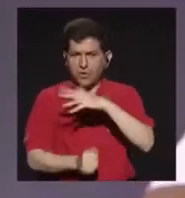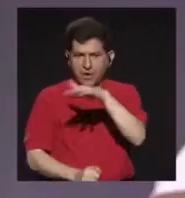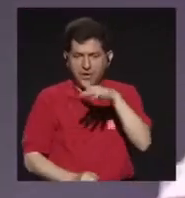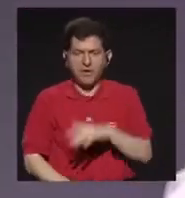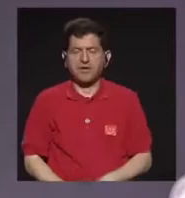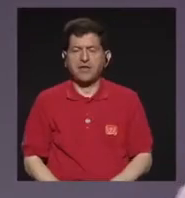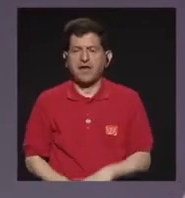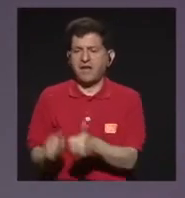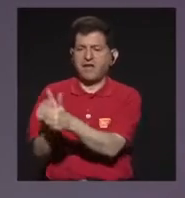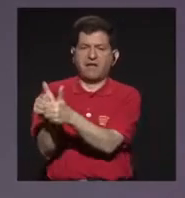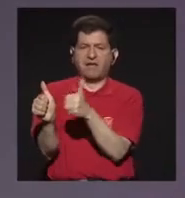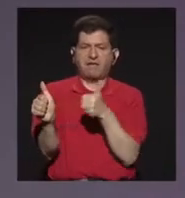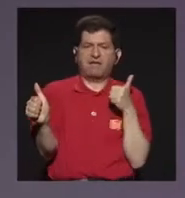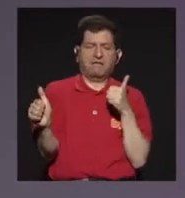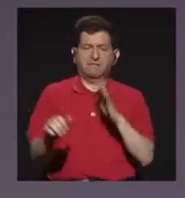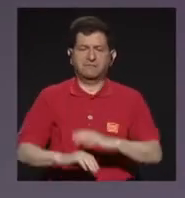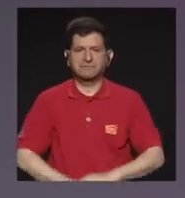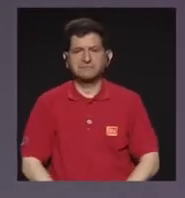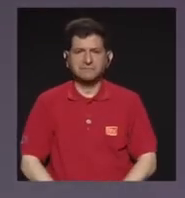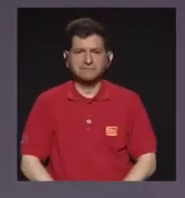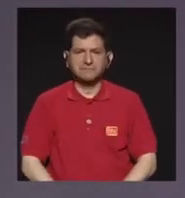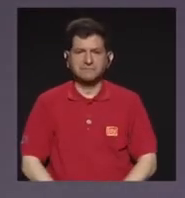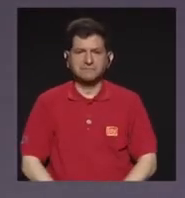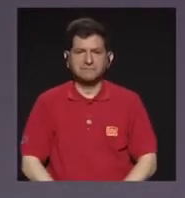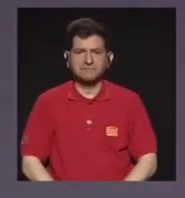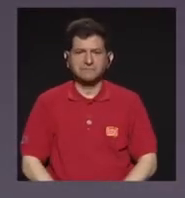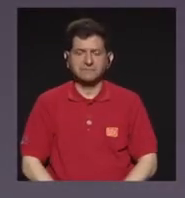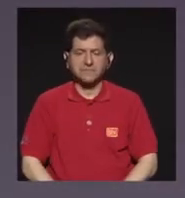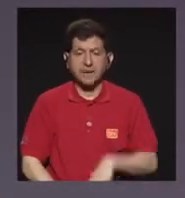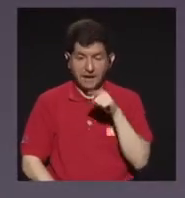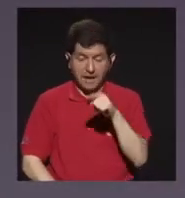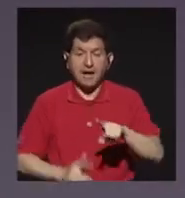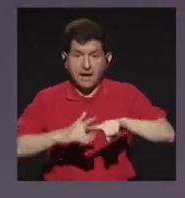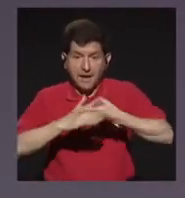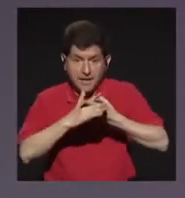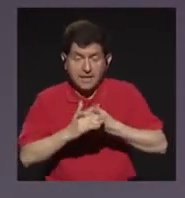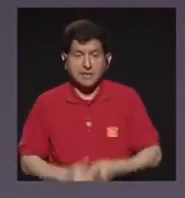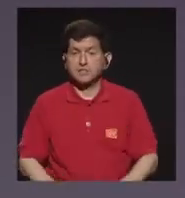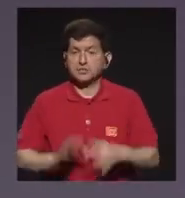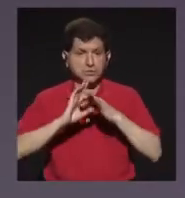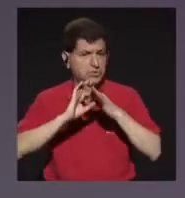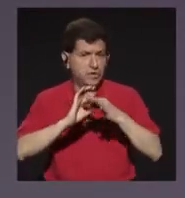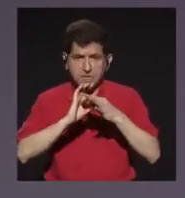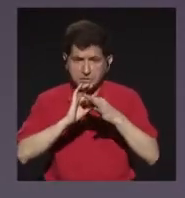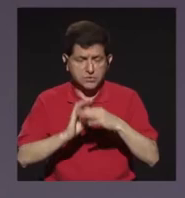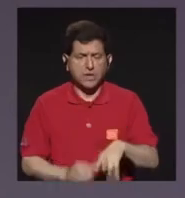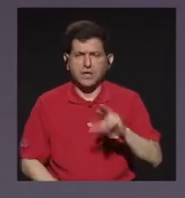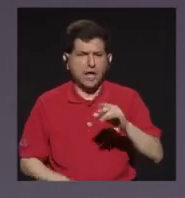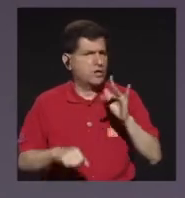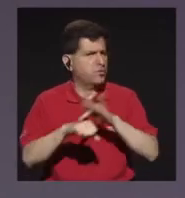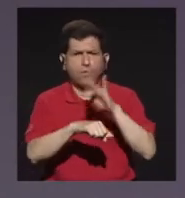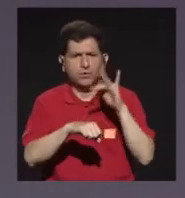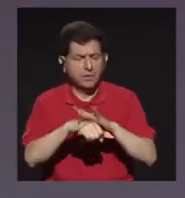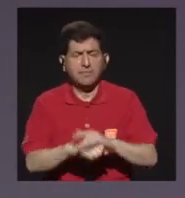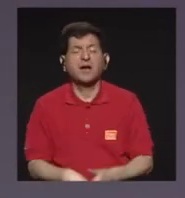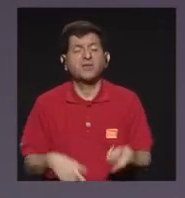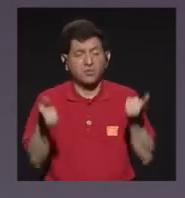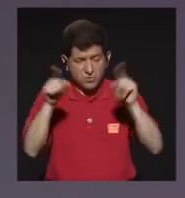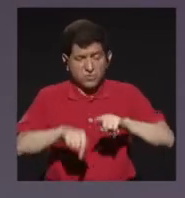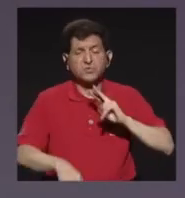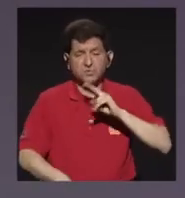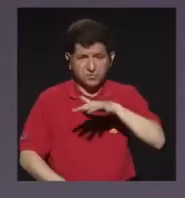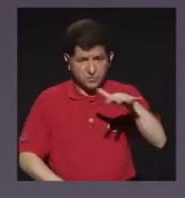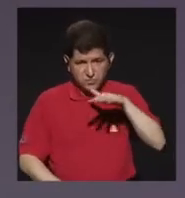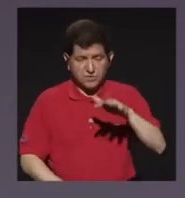una postergación inclusive de un inicio sexual que no sea tan precoz como en la realidad sucede, y